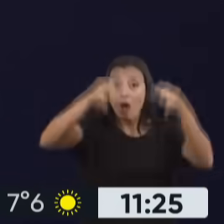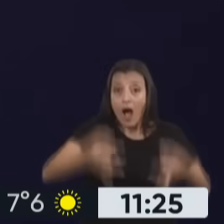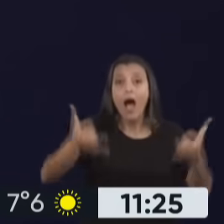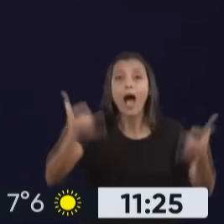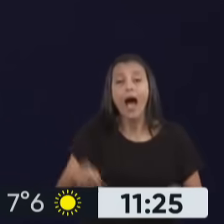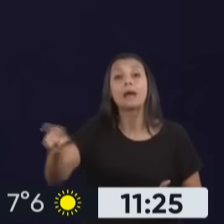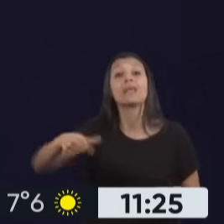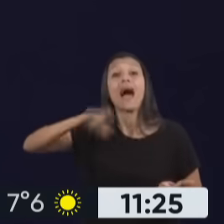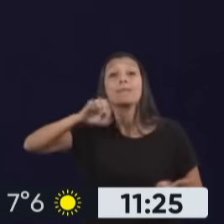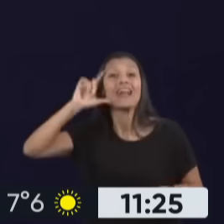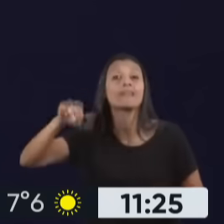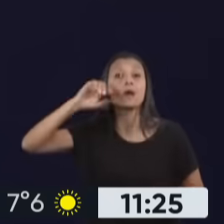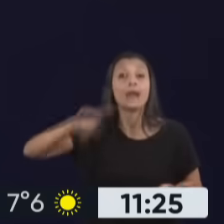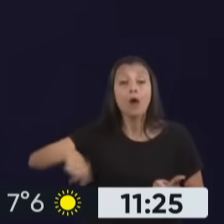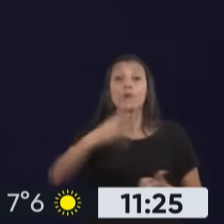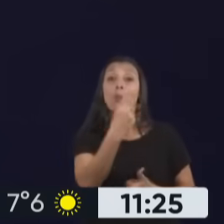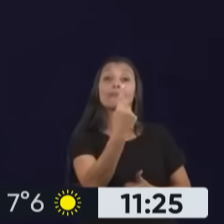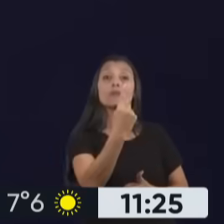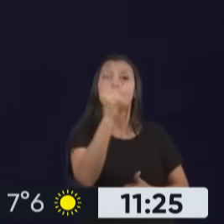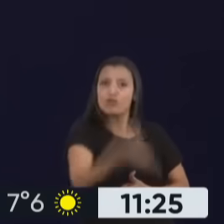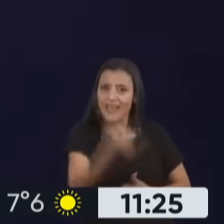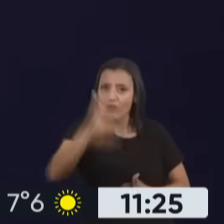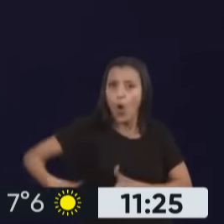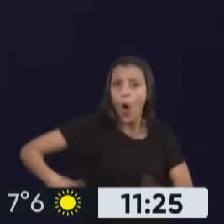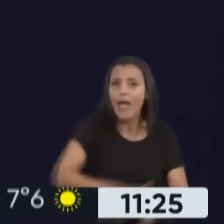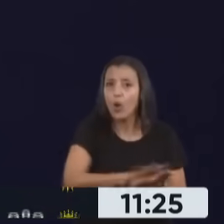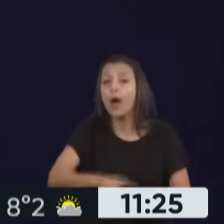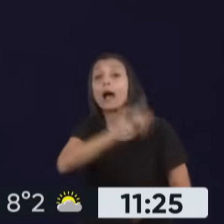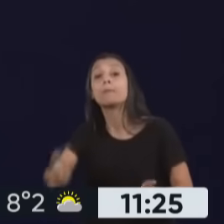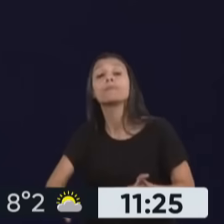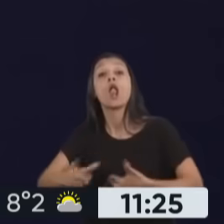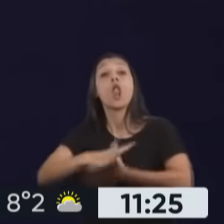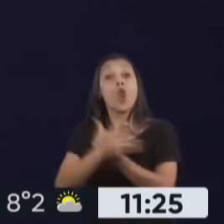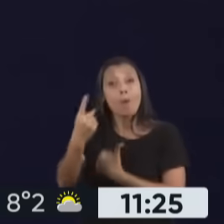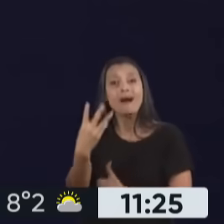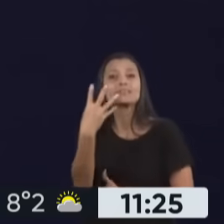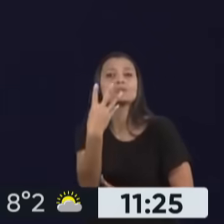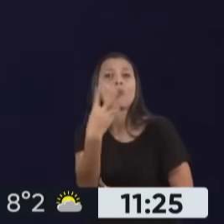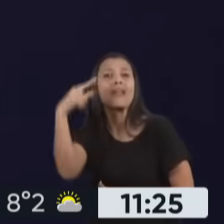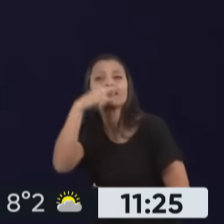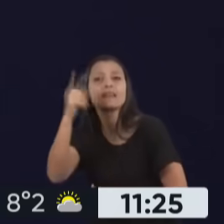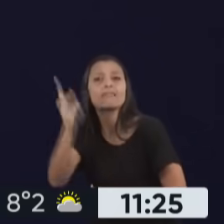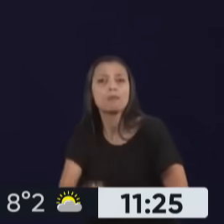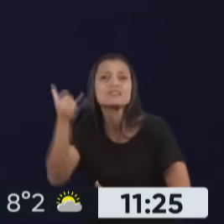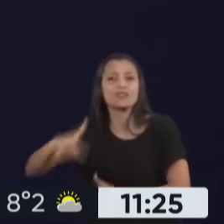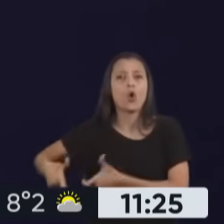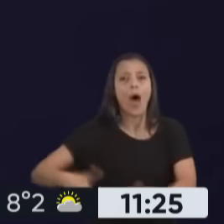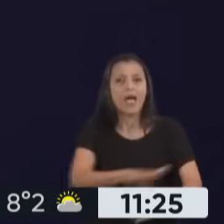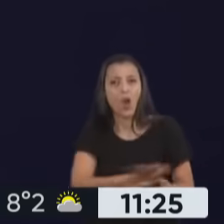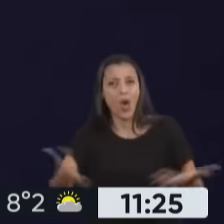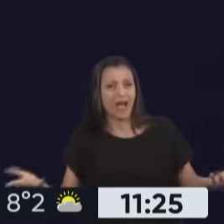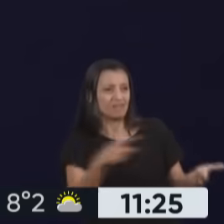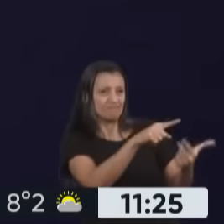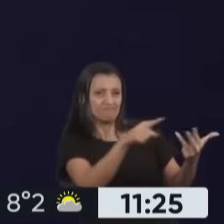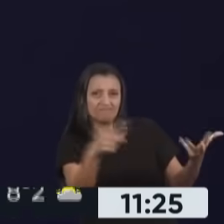Almirante Brown el 41% solo tiene cloacas y en Lomas de Zamora el 47%.